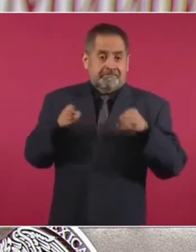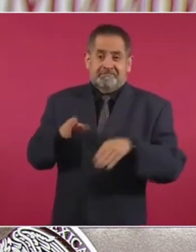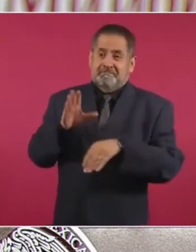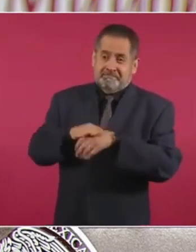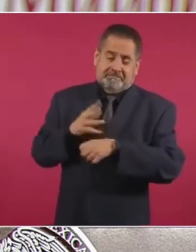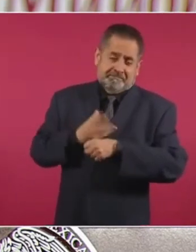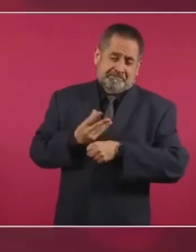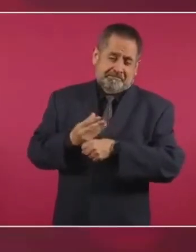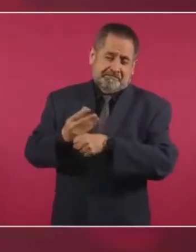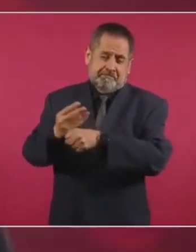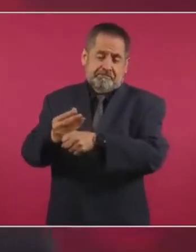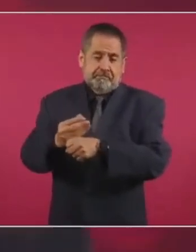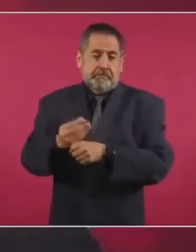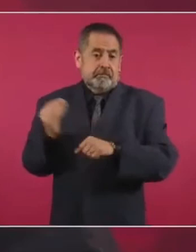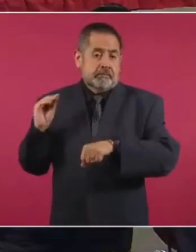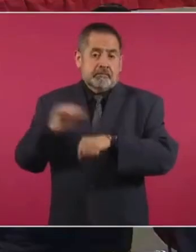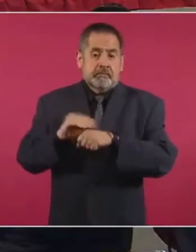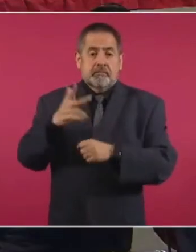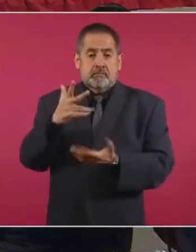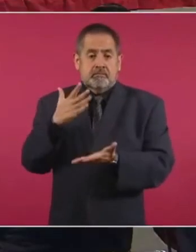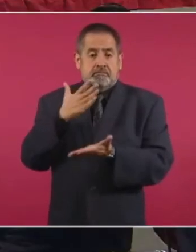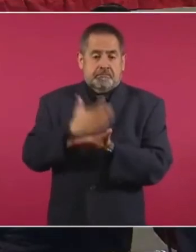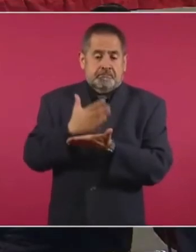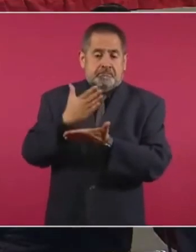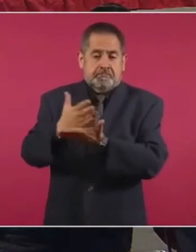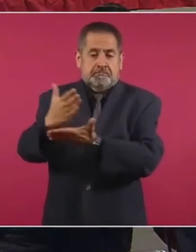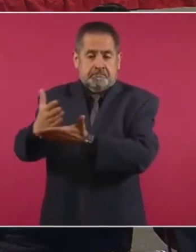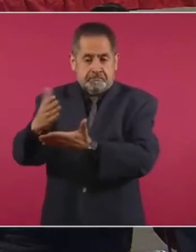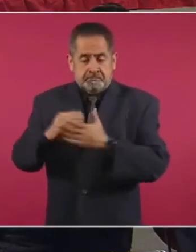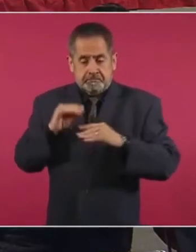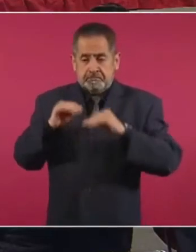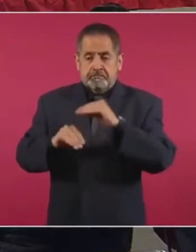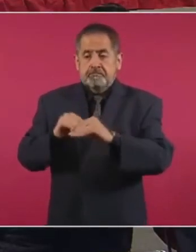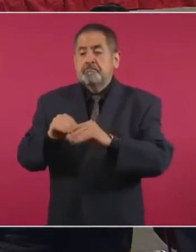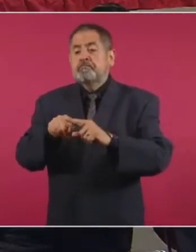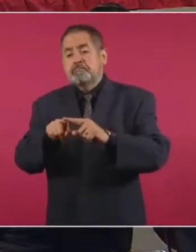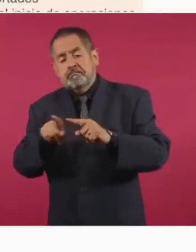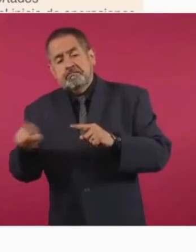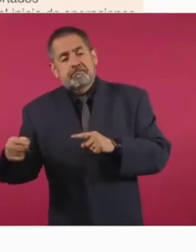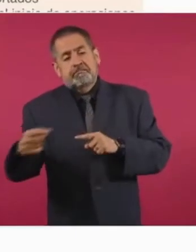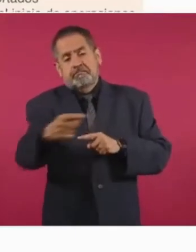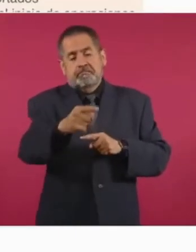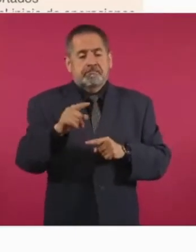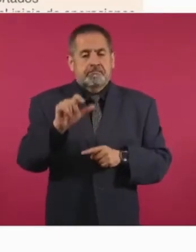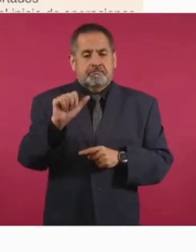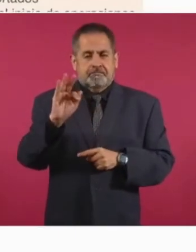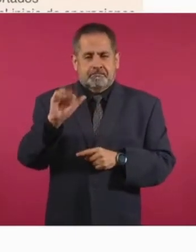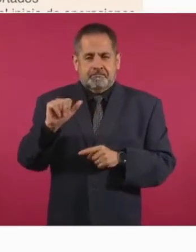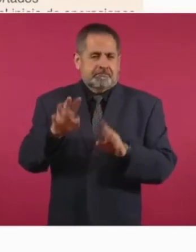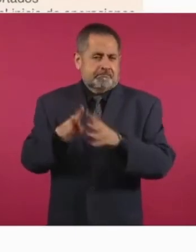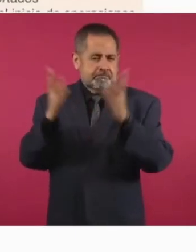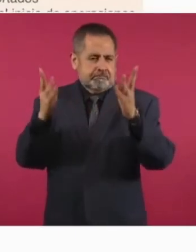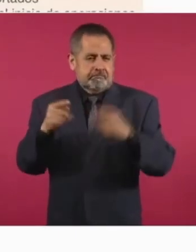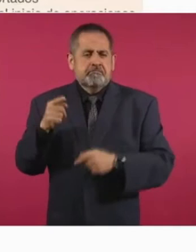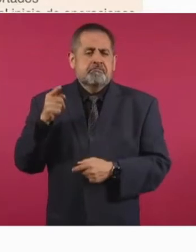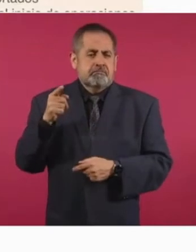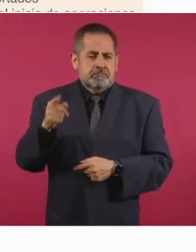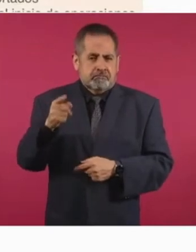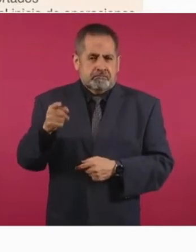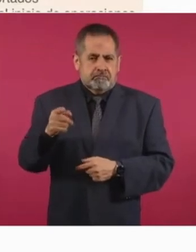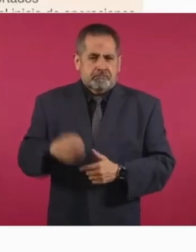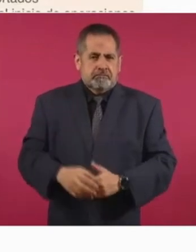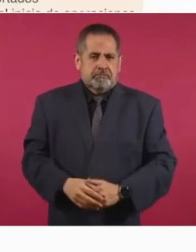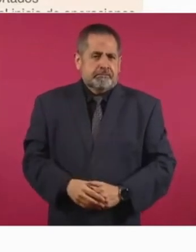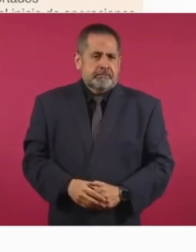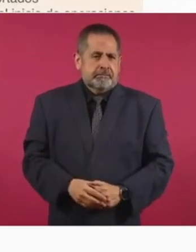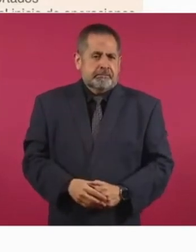todavía 8 estaciones adicionales para llegar al Aeropuerto Internacional Felipe Ángeles. Esta se ha convertido en la principal ruta